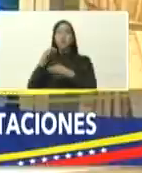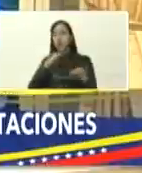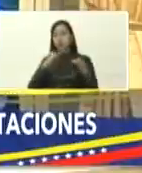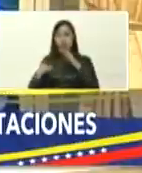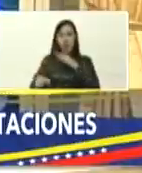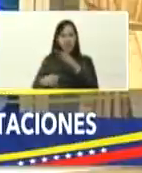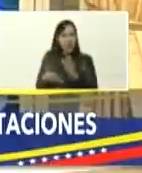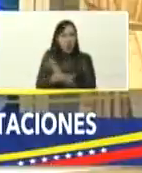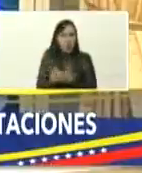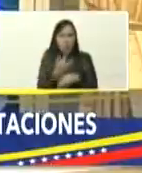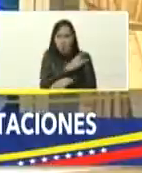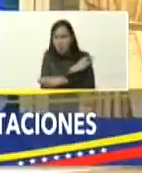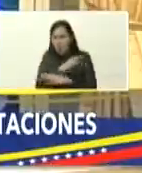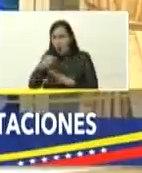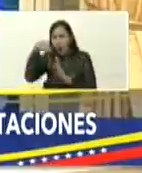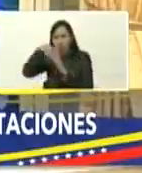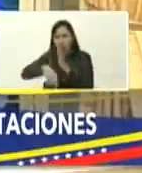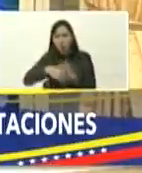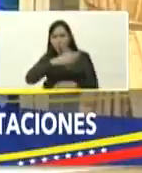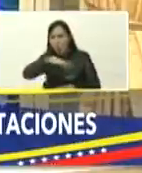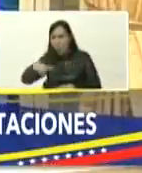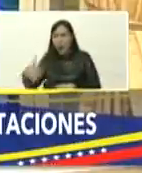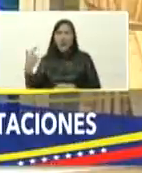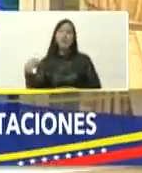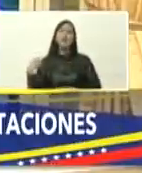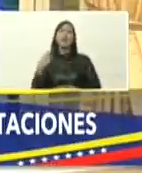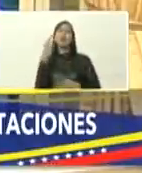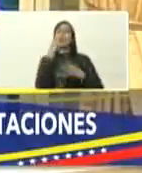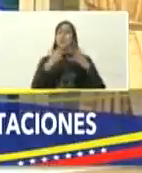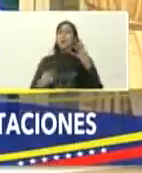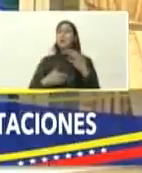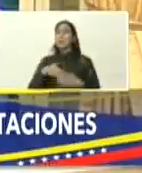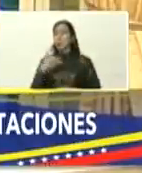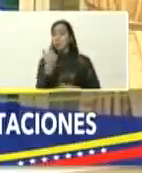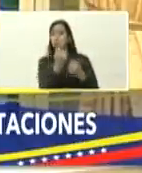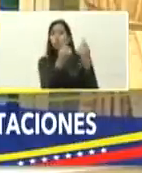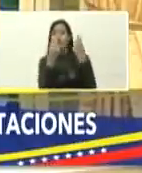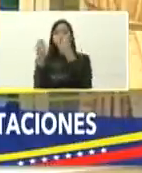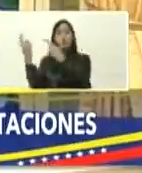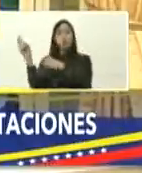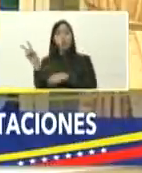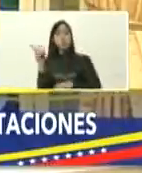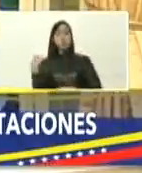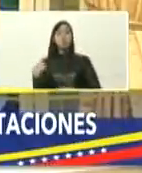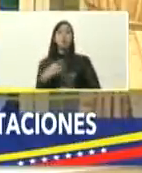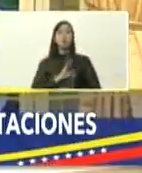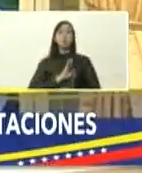que Venezuela sepa que tenemos con qué. Venezuela tiene con qué. Adelante.